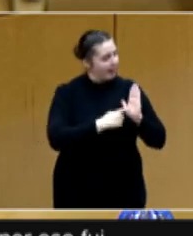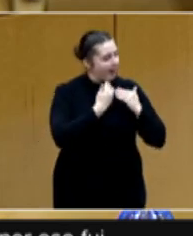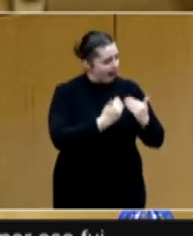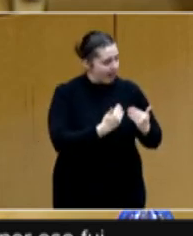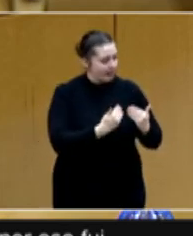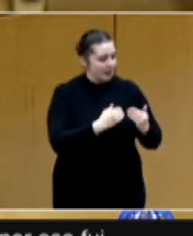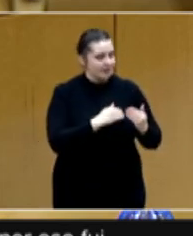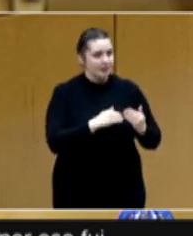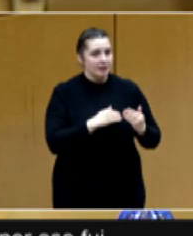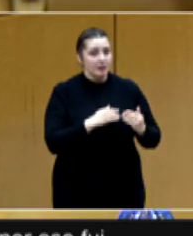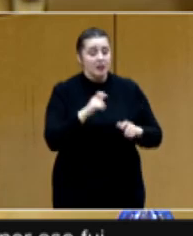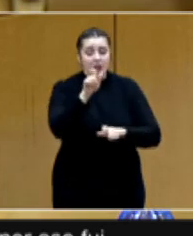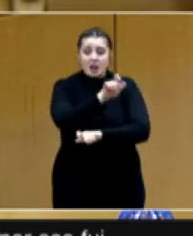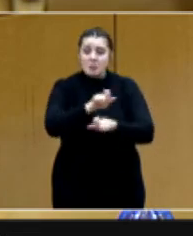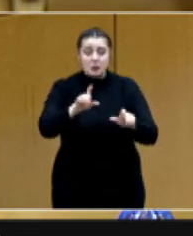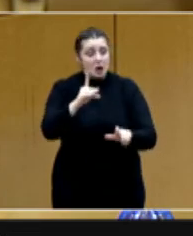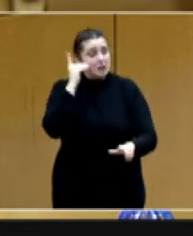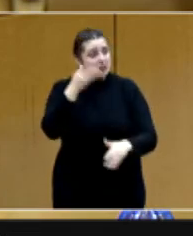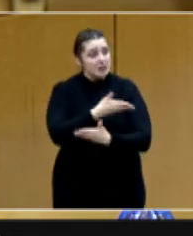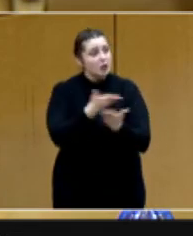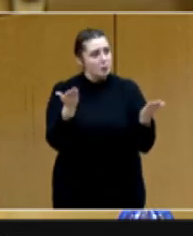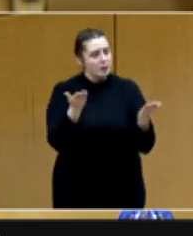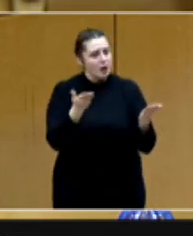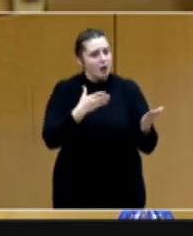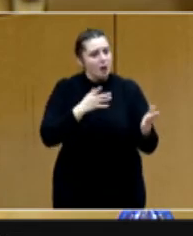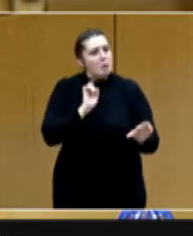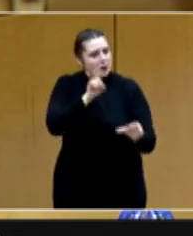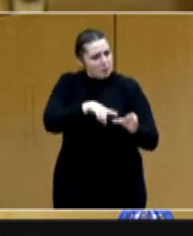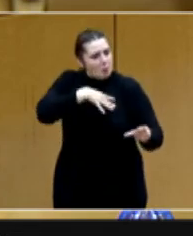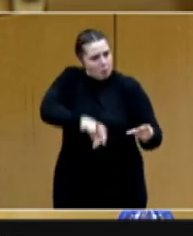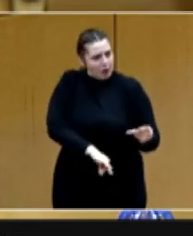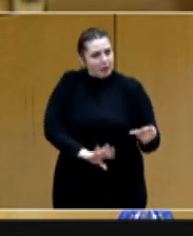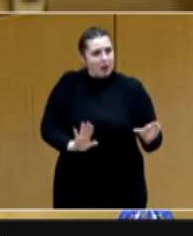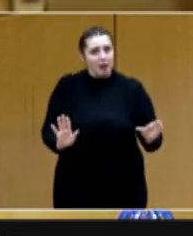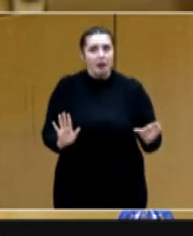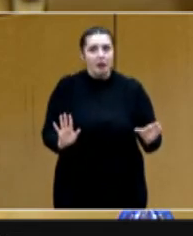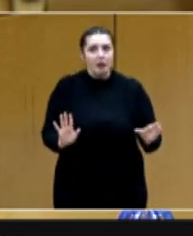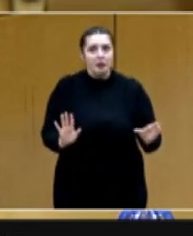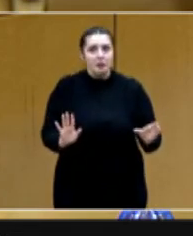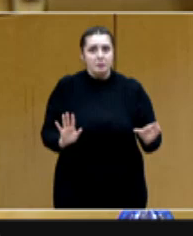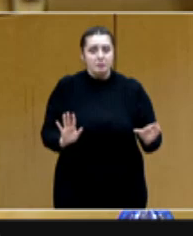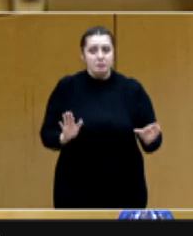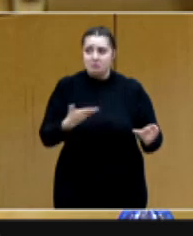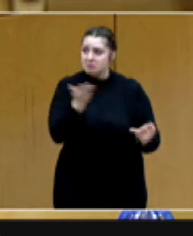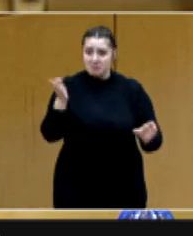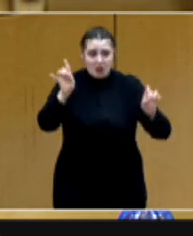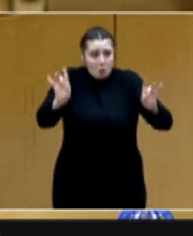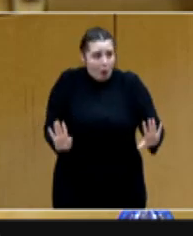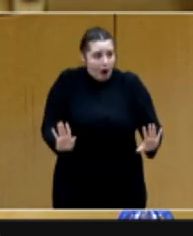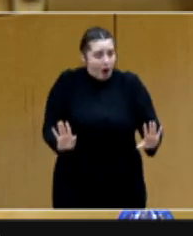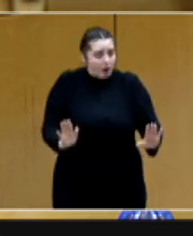las personas con síndrome de dan podemos participar con los demás